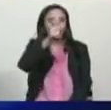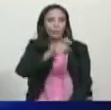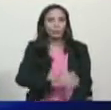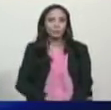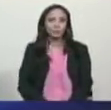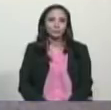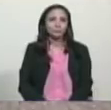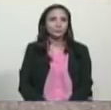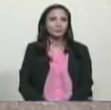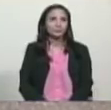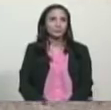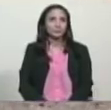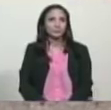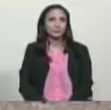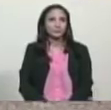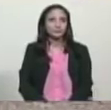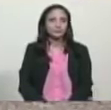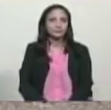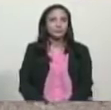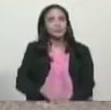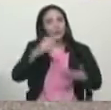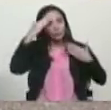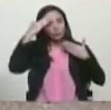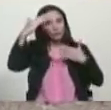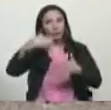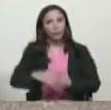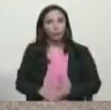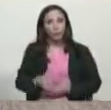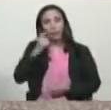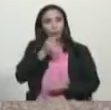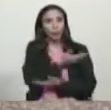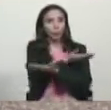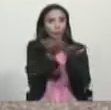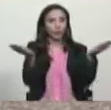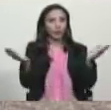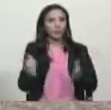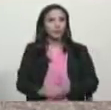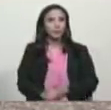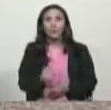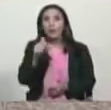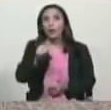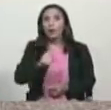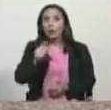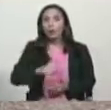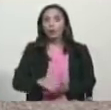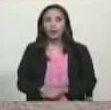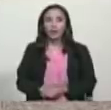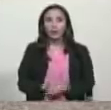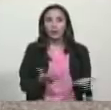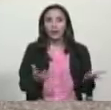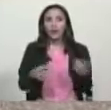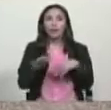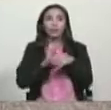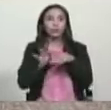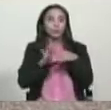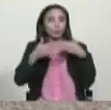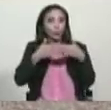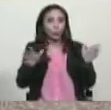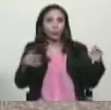este municipio del Estado Guárico. Un saludo a toda Venezuela. Hoy, con la puesta en